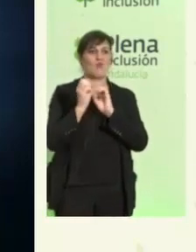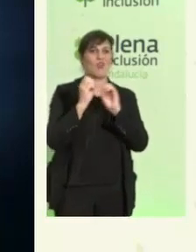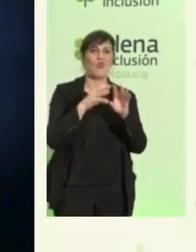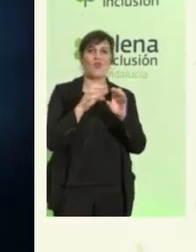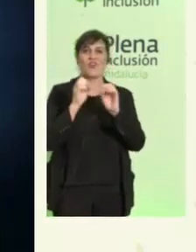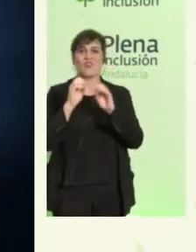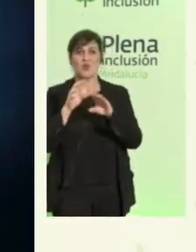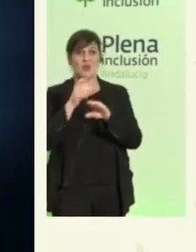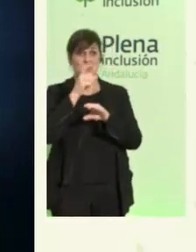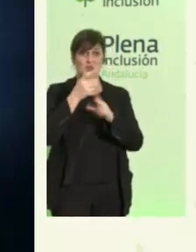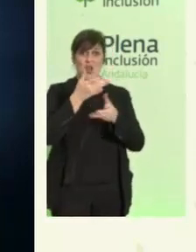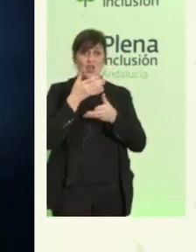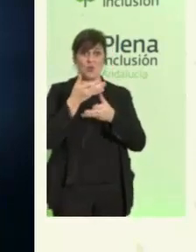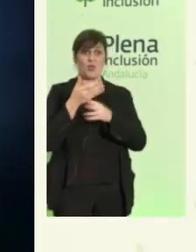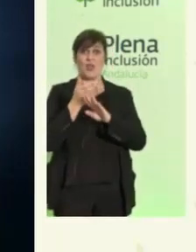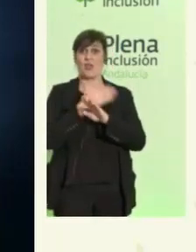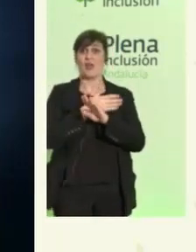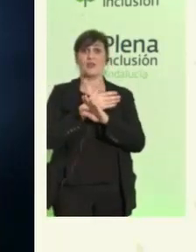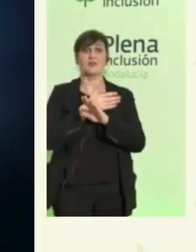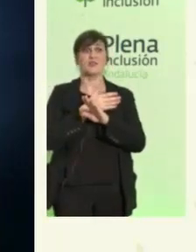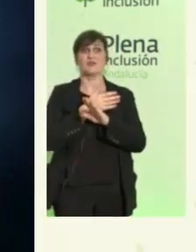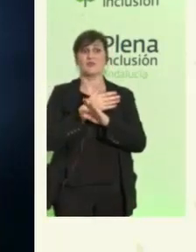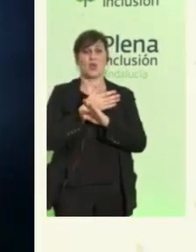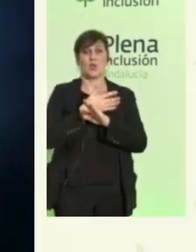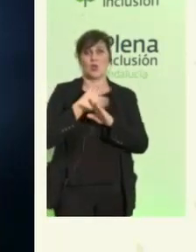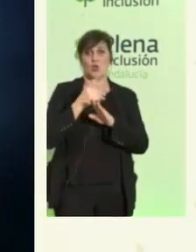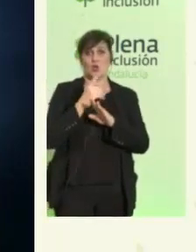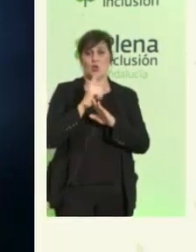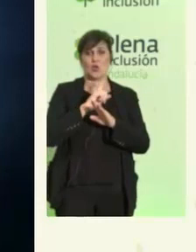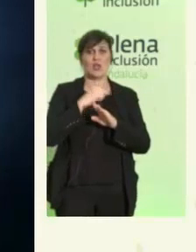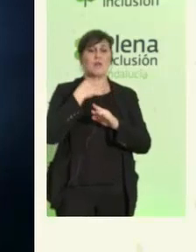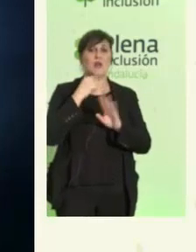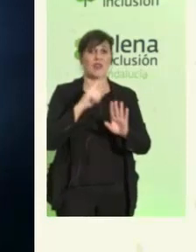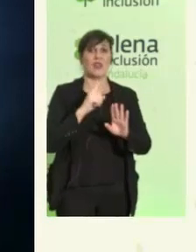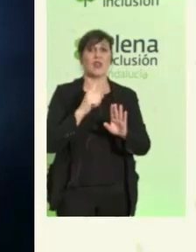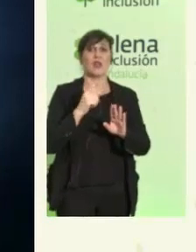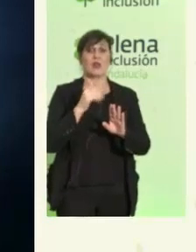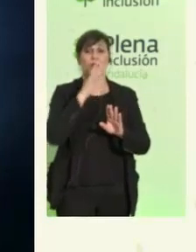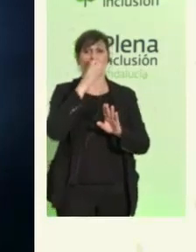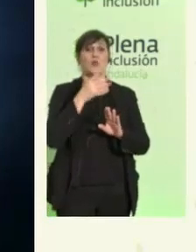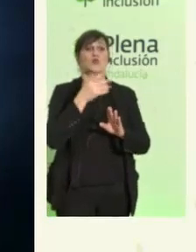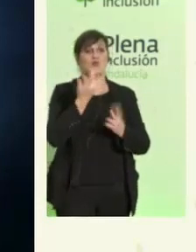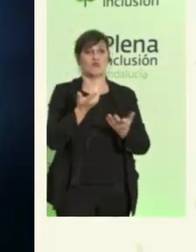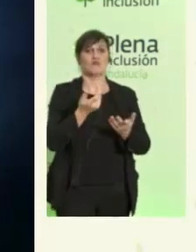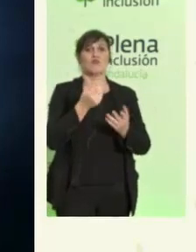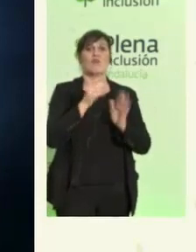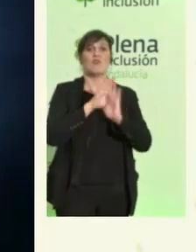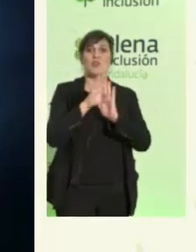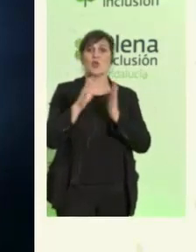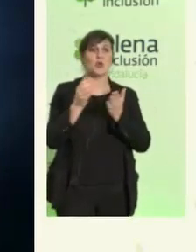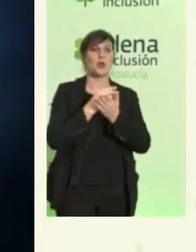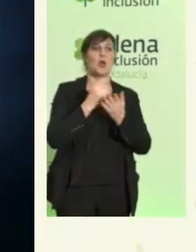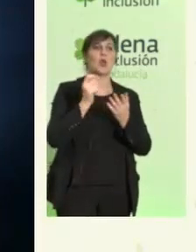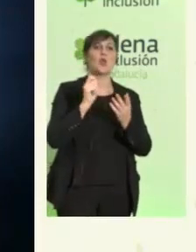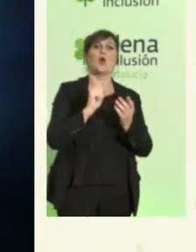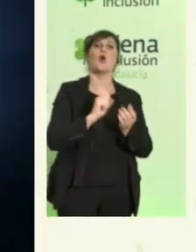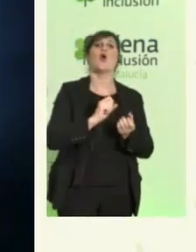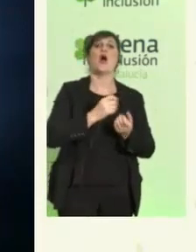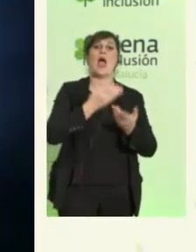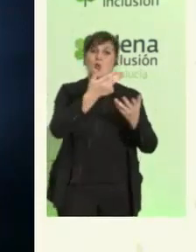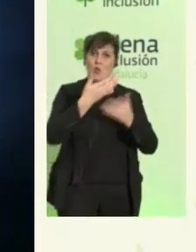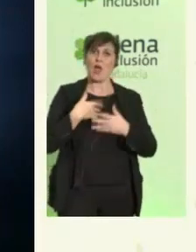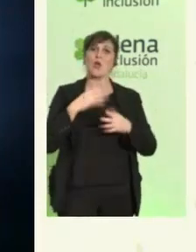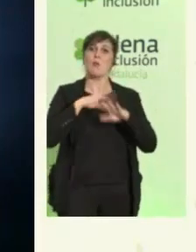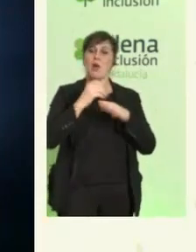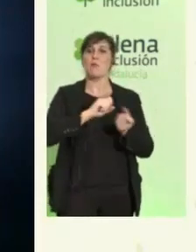le ayudaron para ayudar a Dana a encontrar otro sitio para vivir y le ayudaron a mudarse. Tarón volvió a la universidad, se dijo